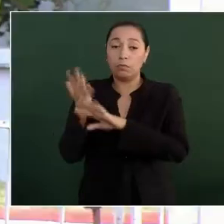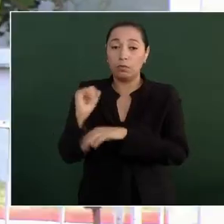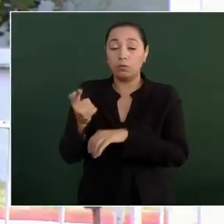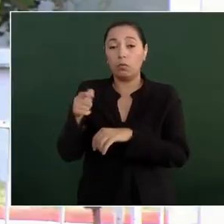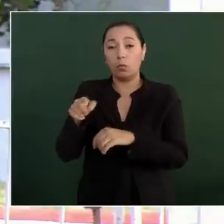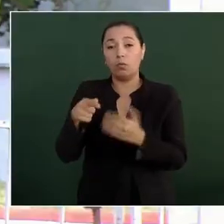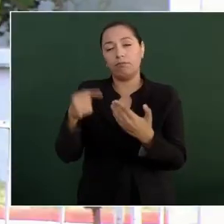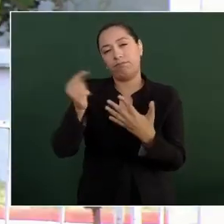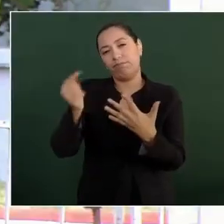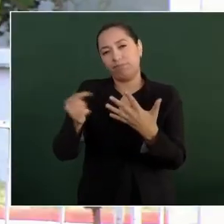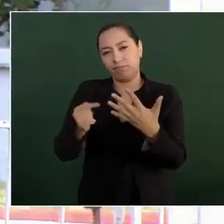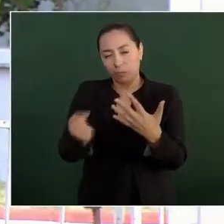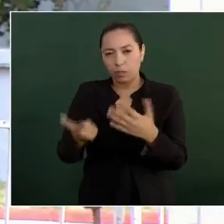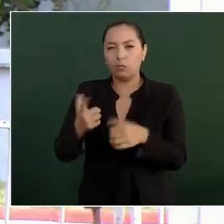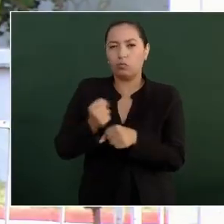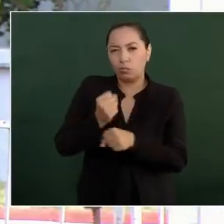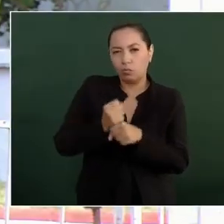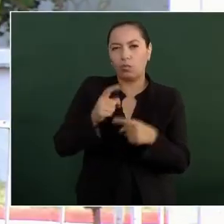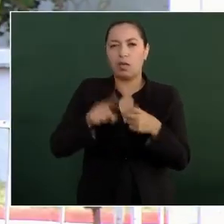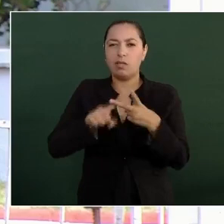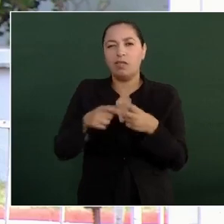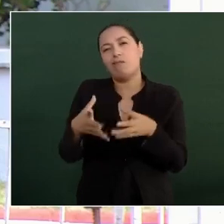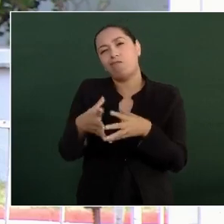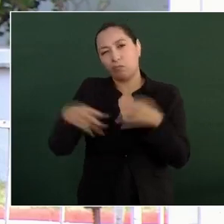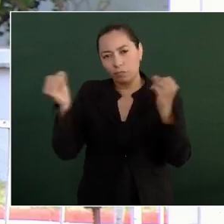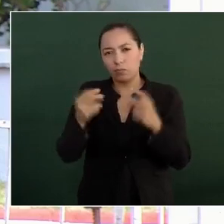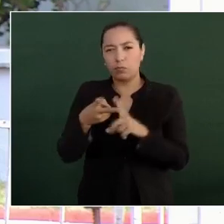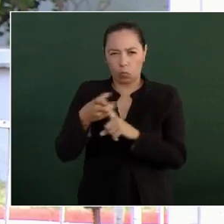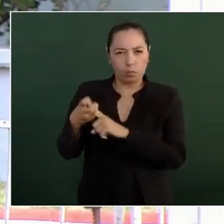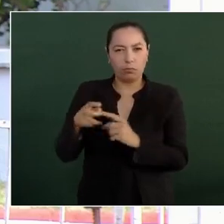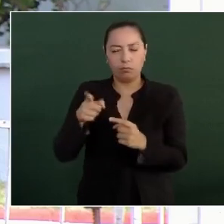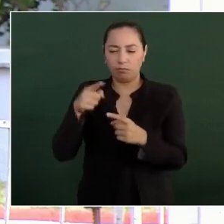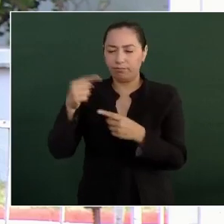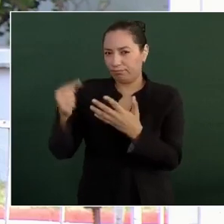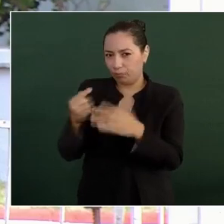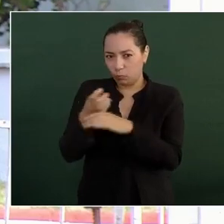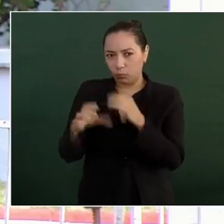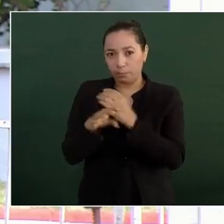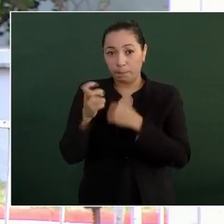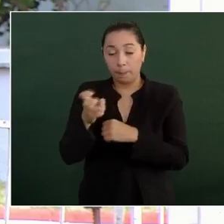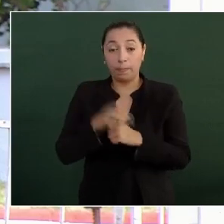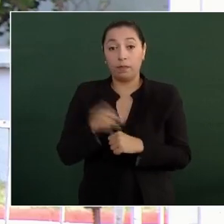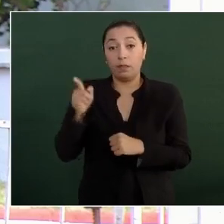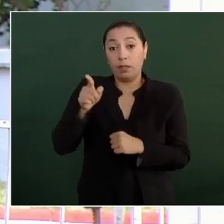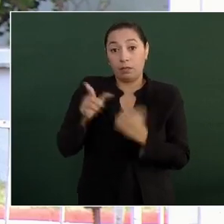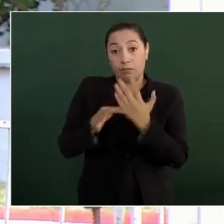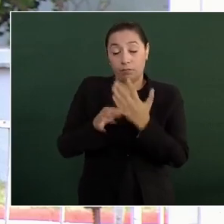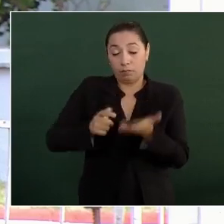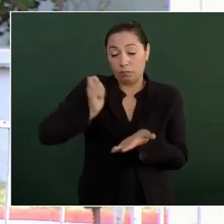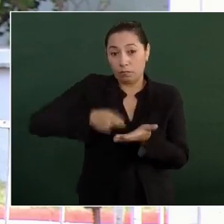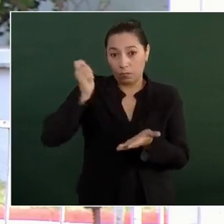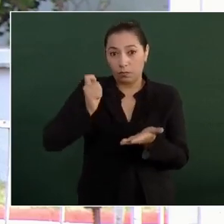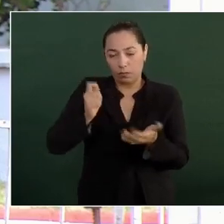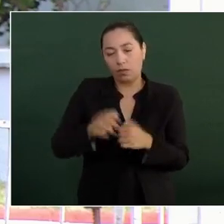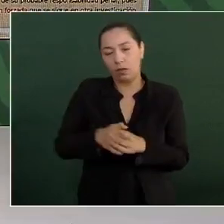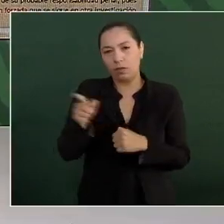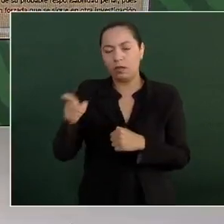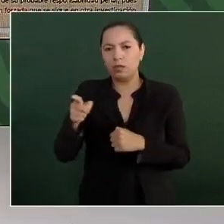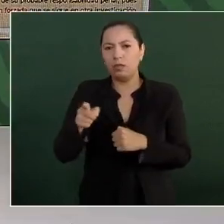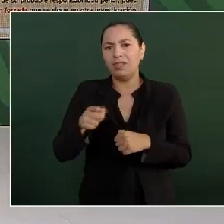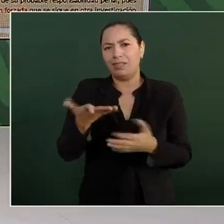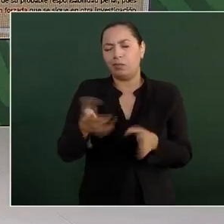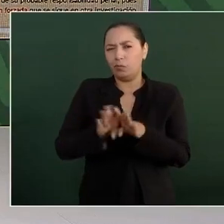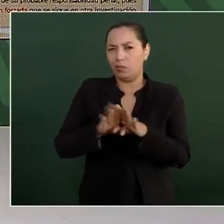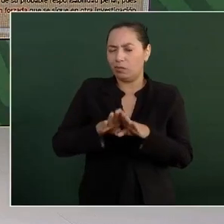tortura, desaparición forzada y contra la Administración de Justicia. La determinación del juez Rivas González viola el curso regular